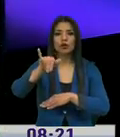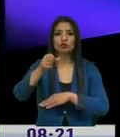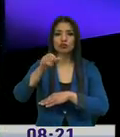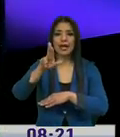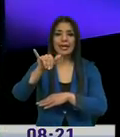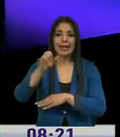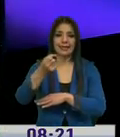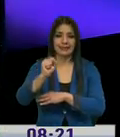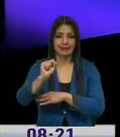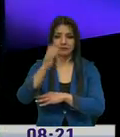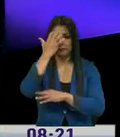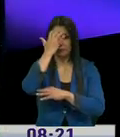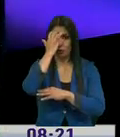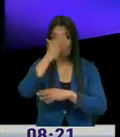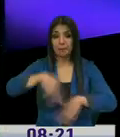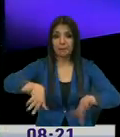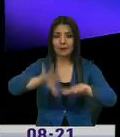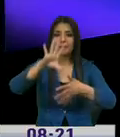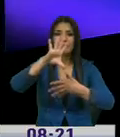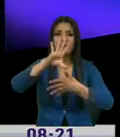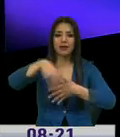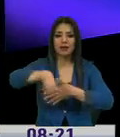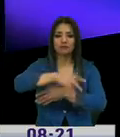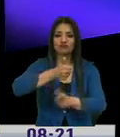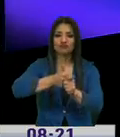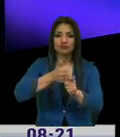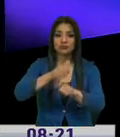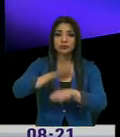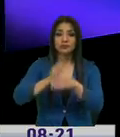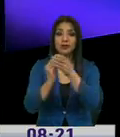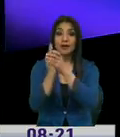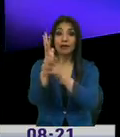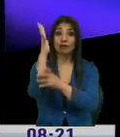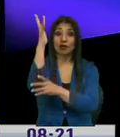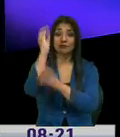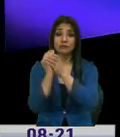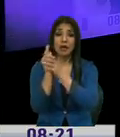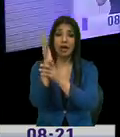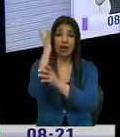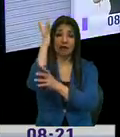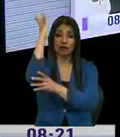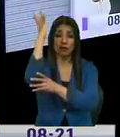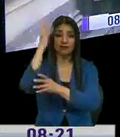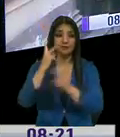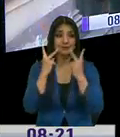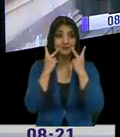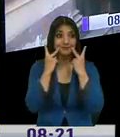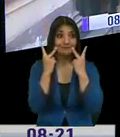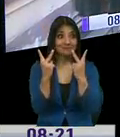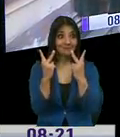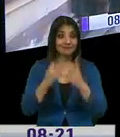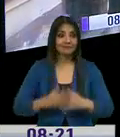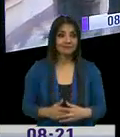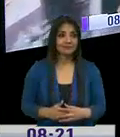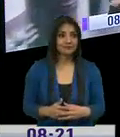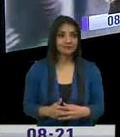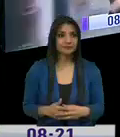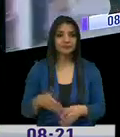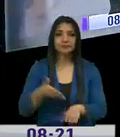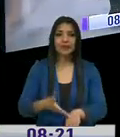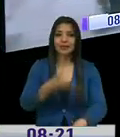muy preocupados. Esto es el sector de la América, ¿no? Porque los árboles estaban totalmente altos. A ver si lo ponemos en pantalla. Miren, así